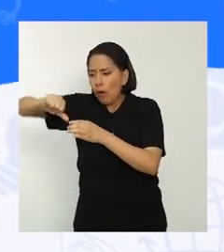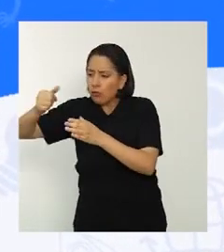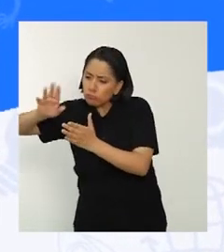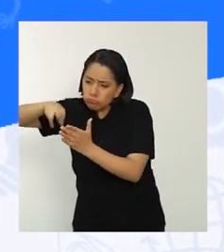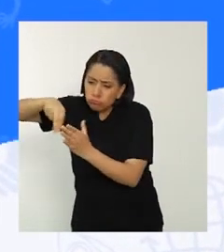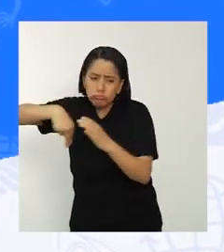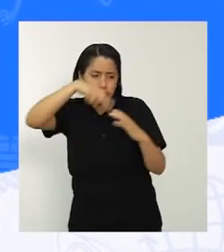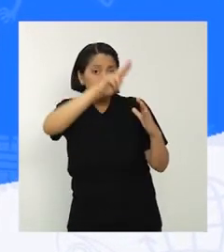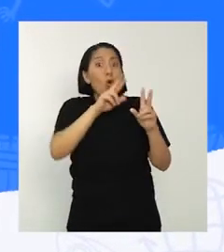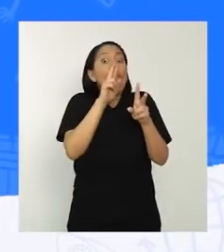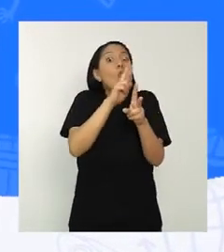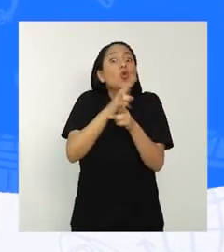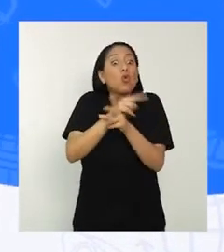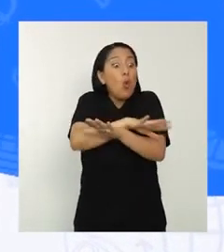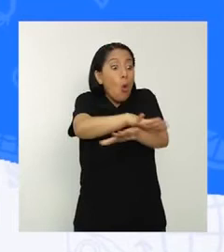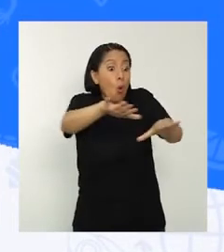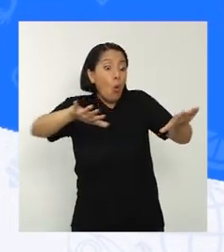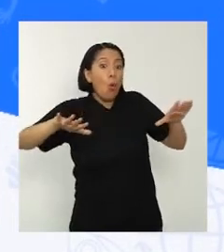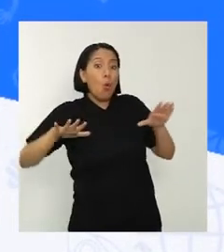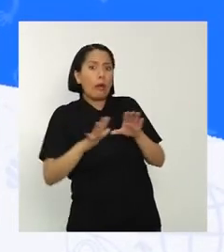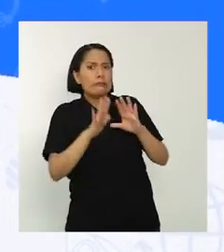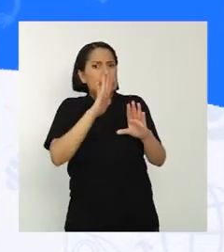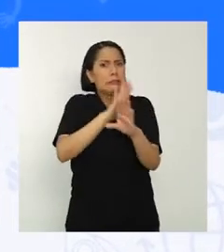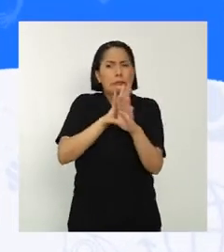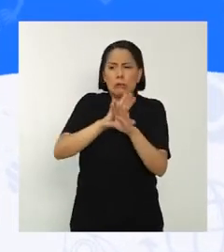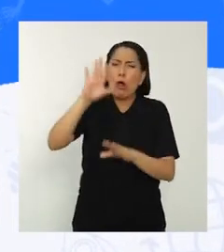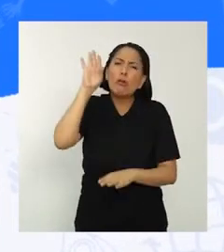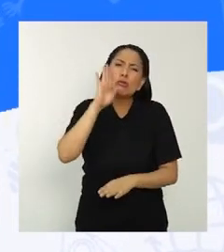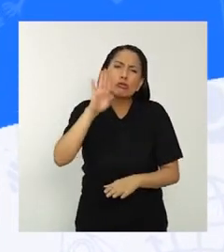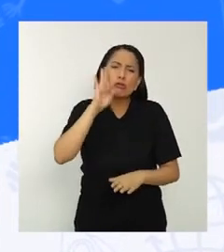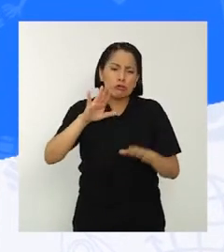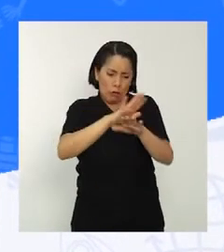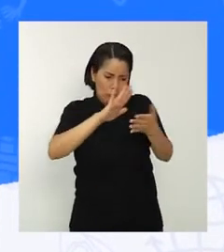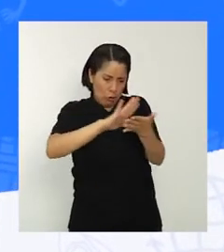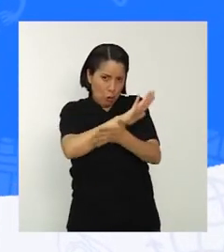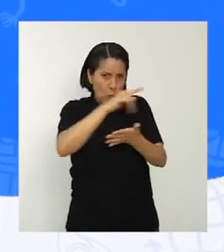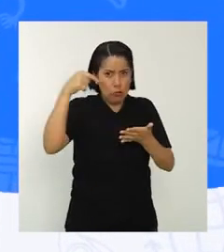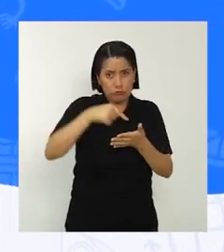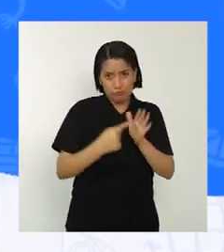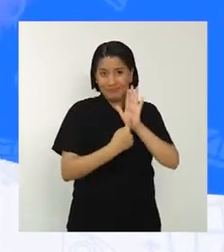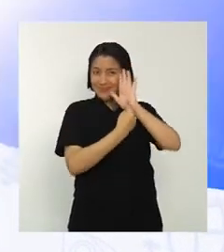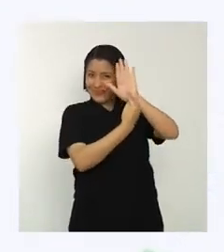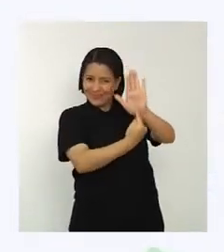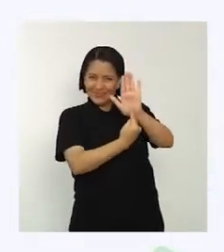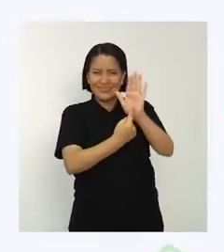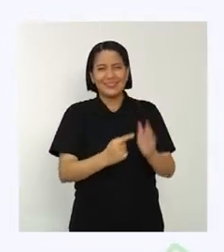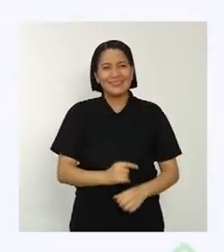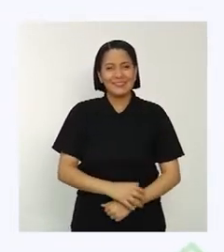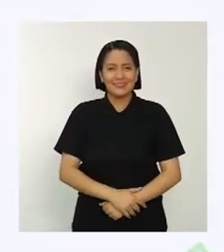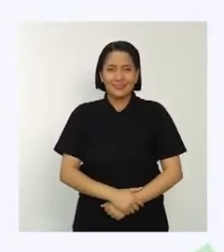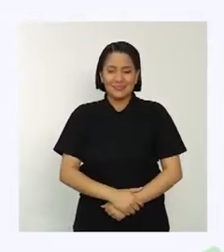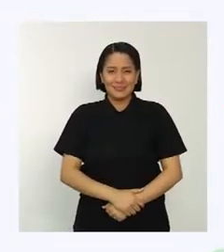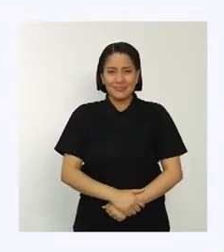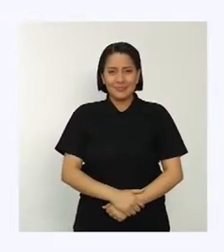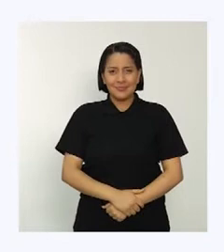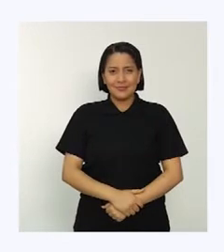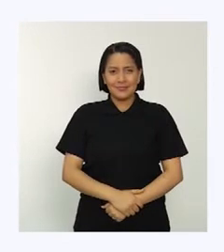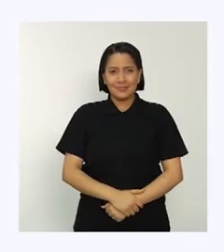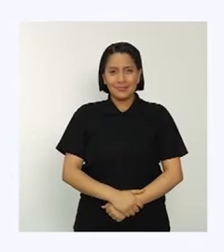mucho cuidado de nuestro espacio de trabajo y no manchar nuestro dibujo. como en este ejemplo.